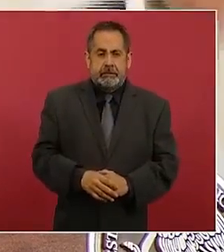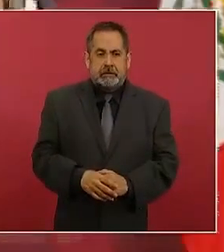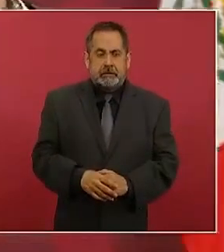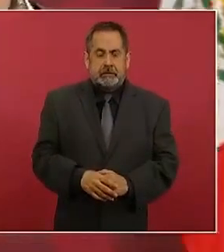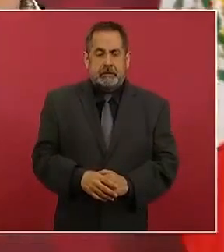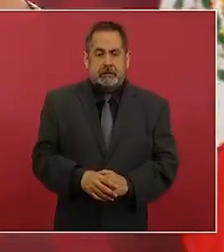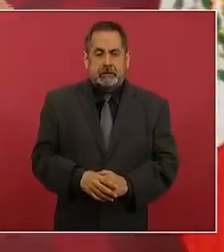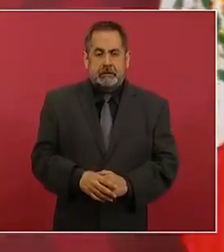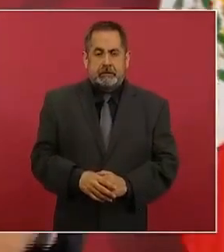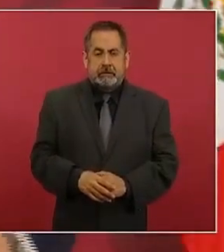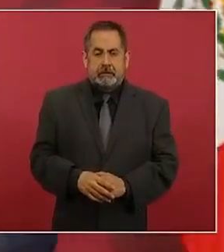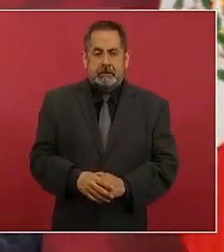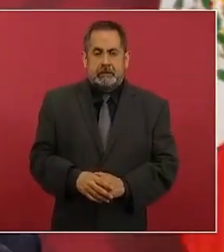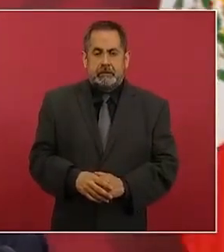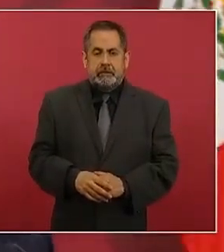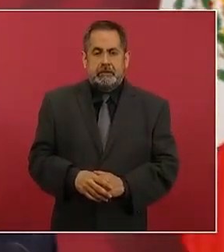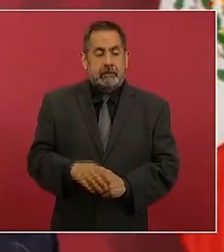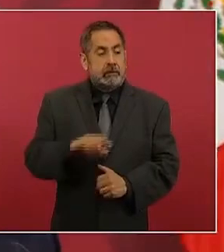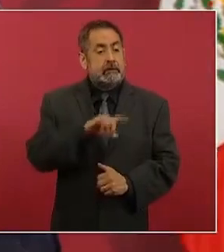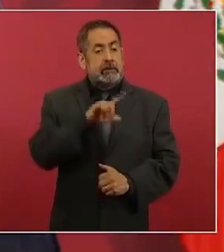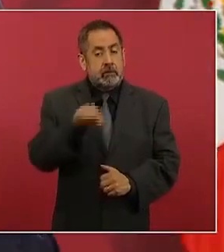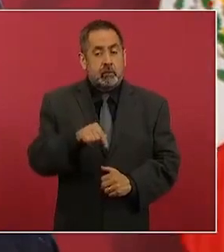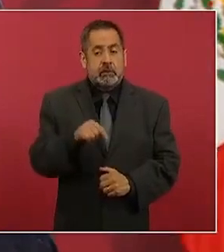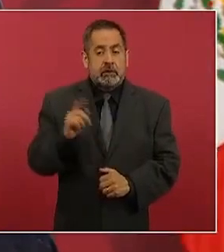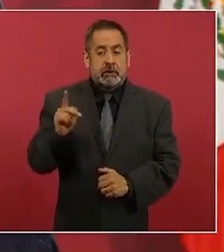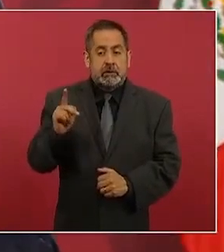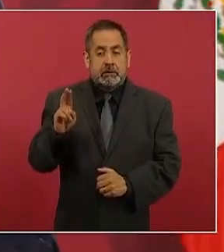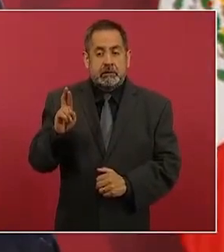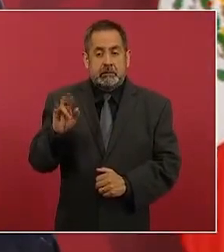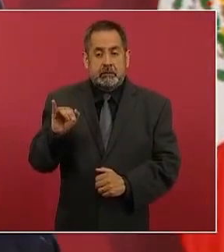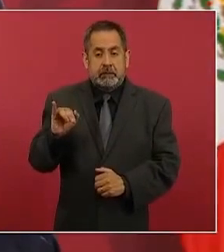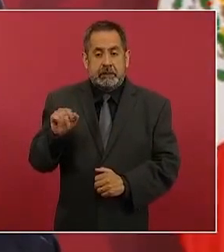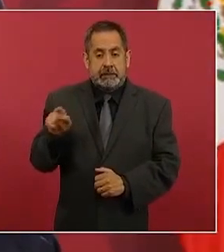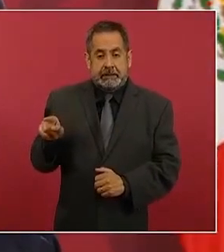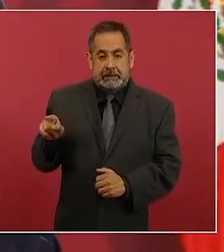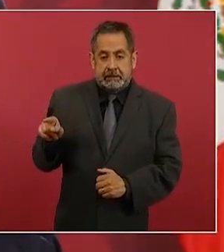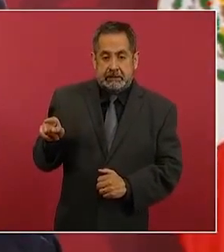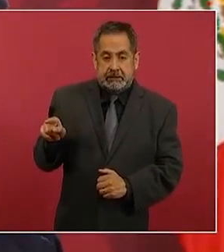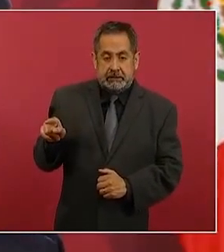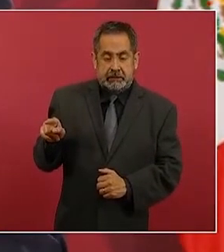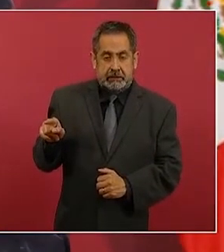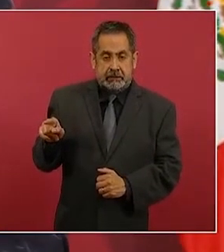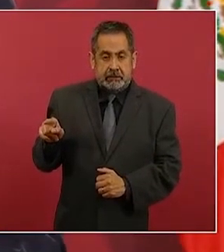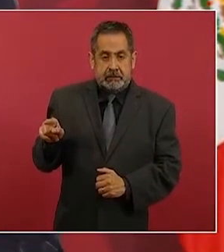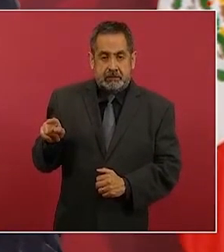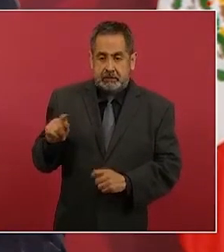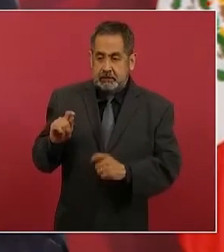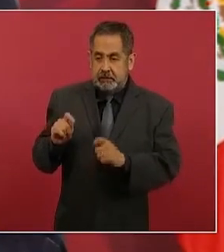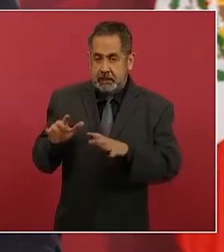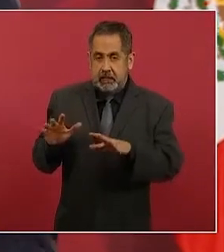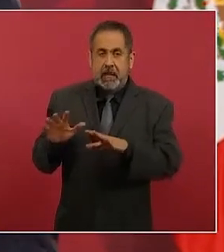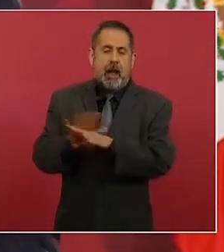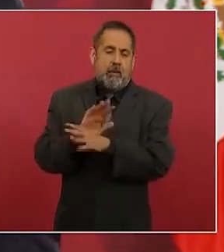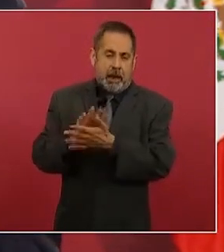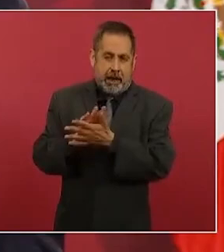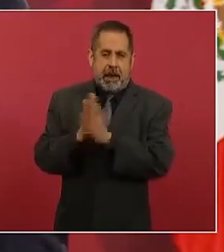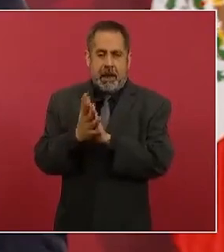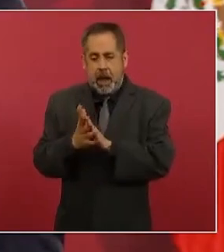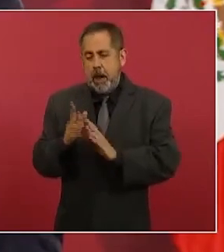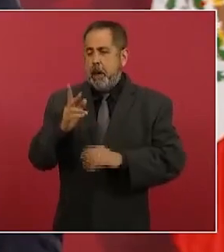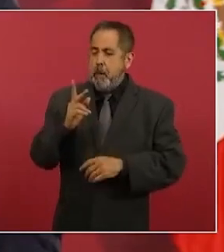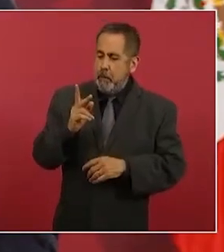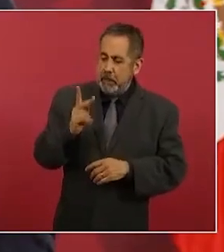Luego el PRI se transforma en Partido